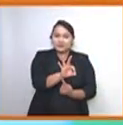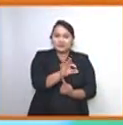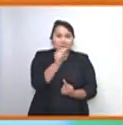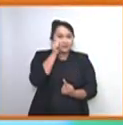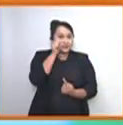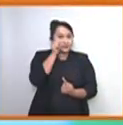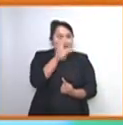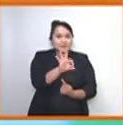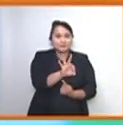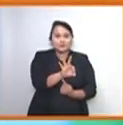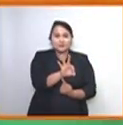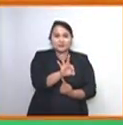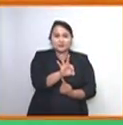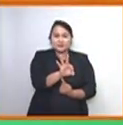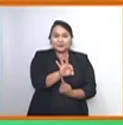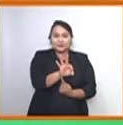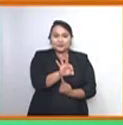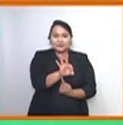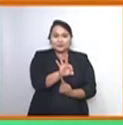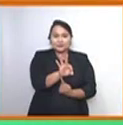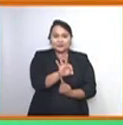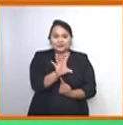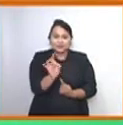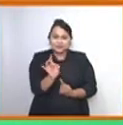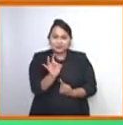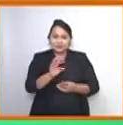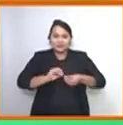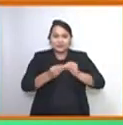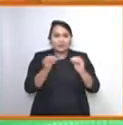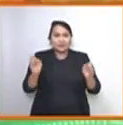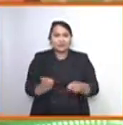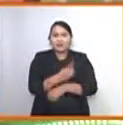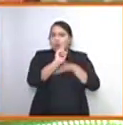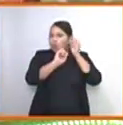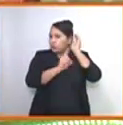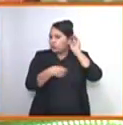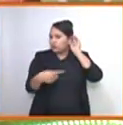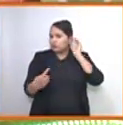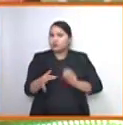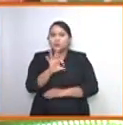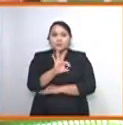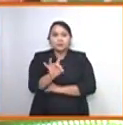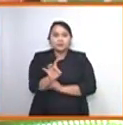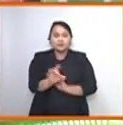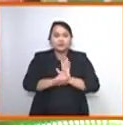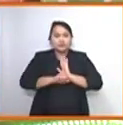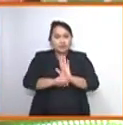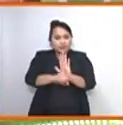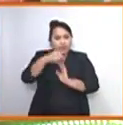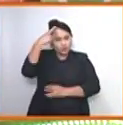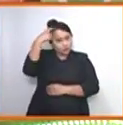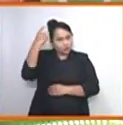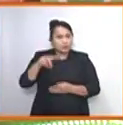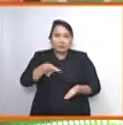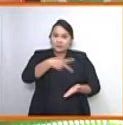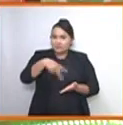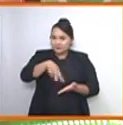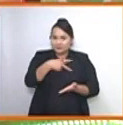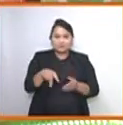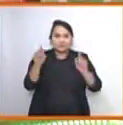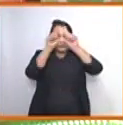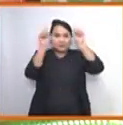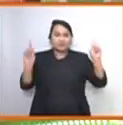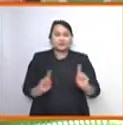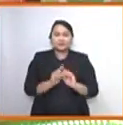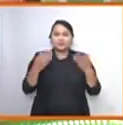atentos, porque este es el 8. Número ganador en la diaria es el 98 con su símbolo de sueños bailes. En la parte del